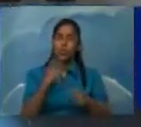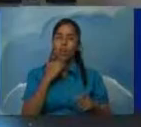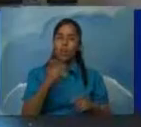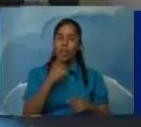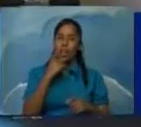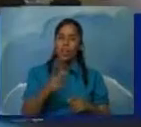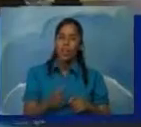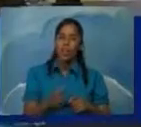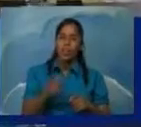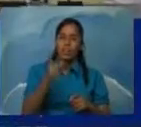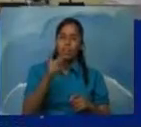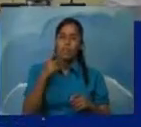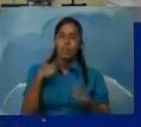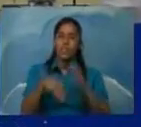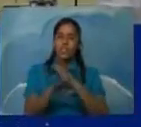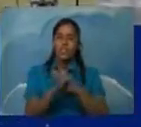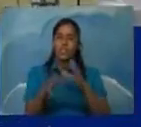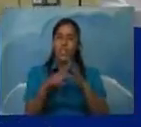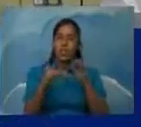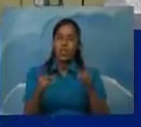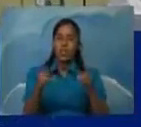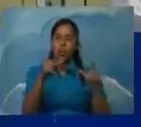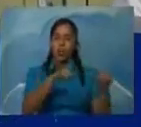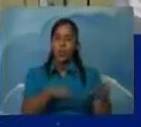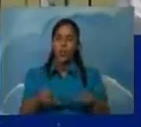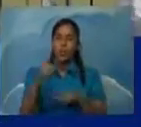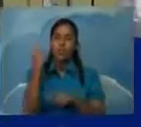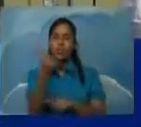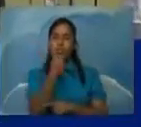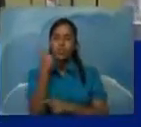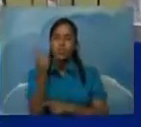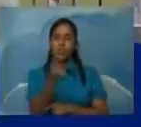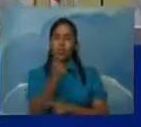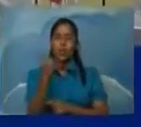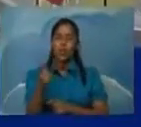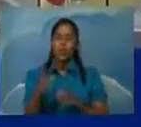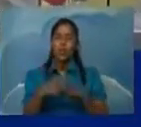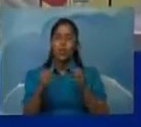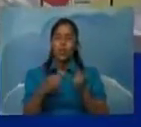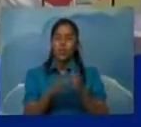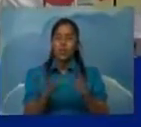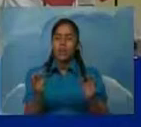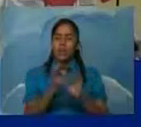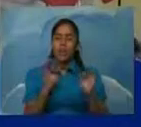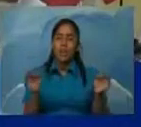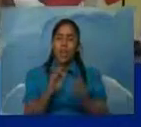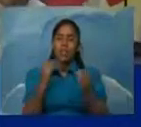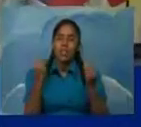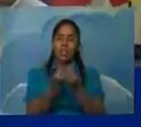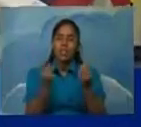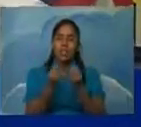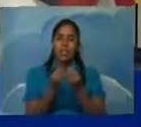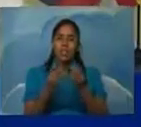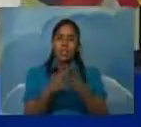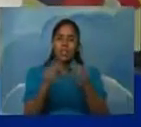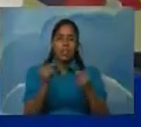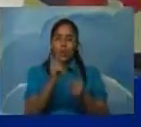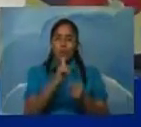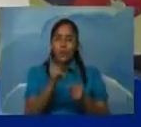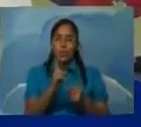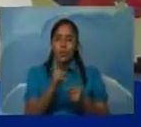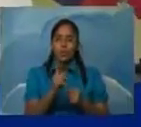claustro, metido en una ermita por allá, solitario, que nadie se le acerque. No,